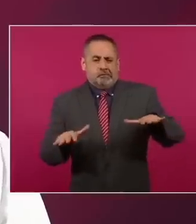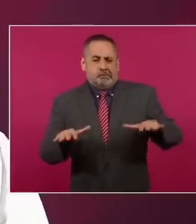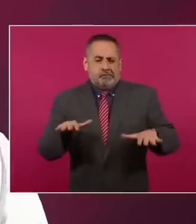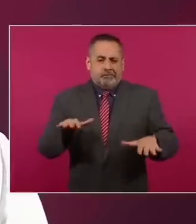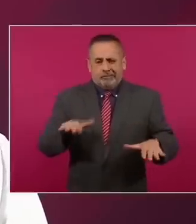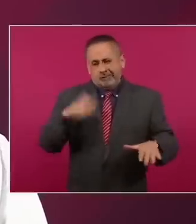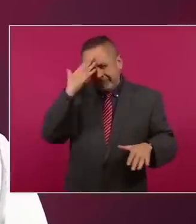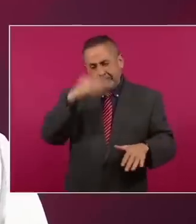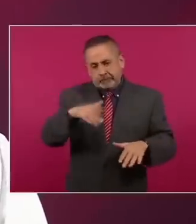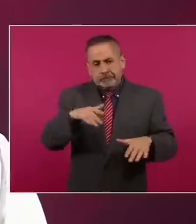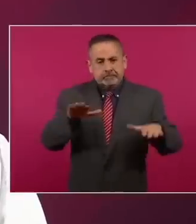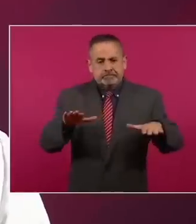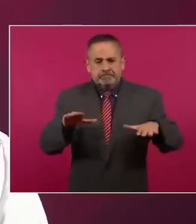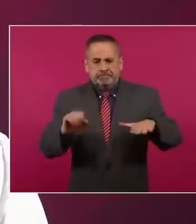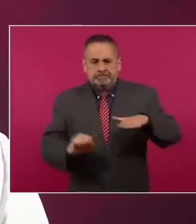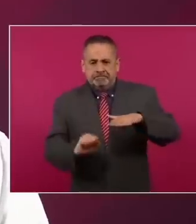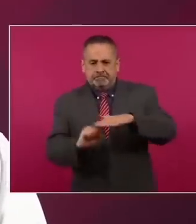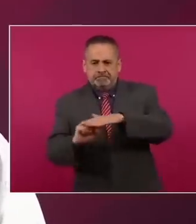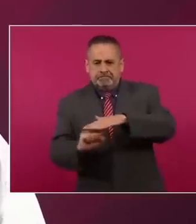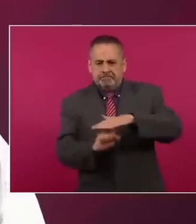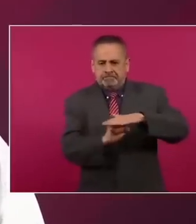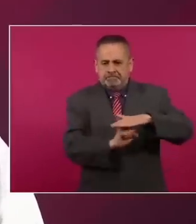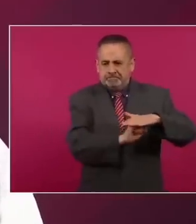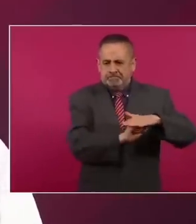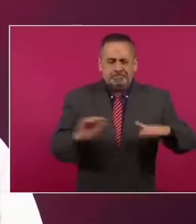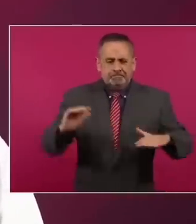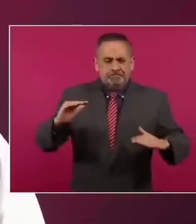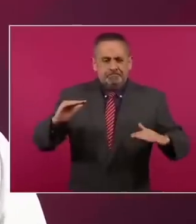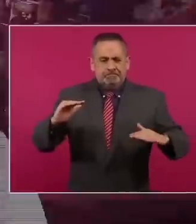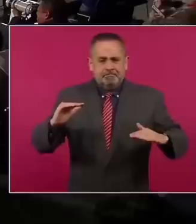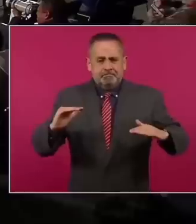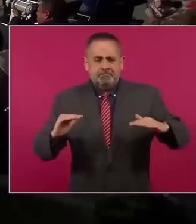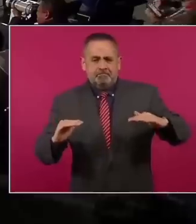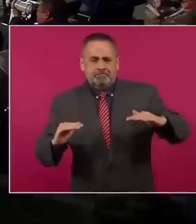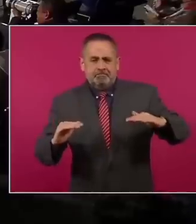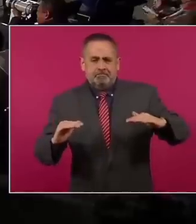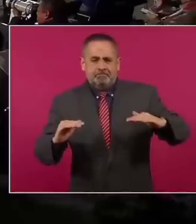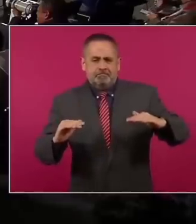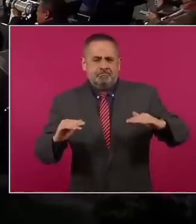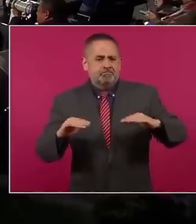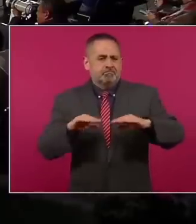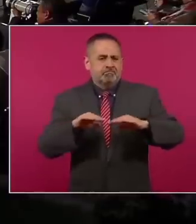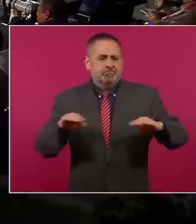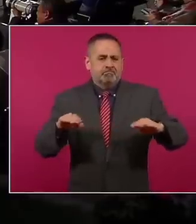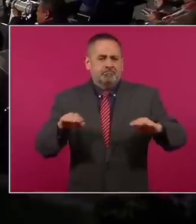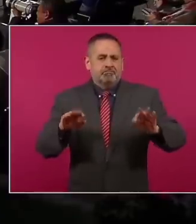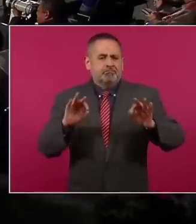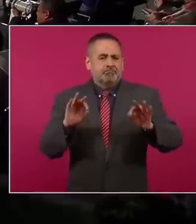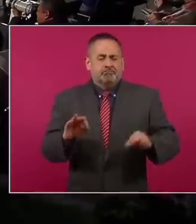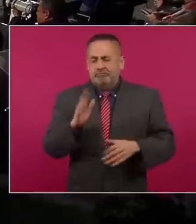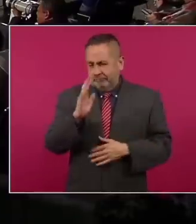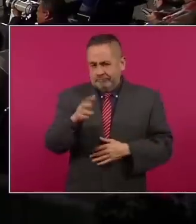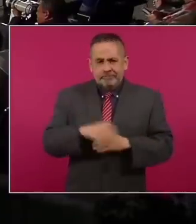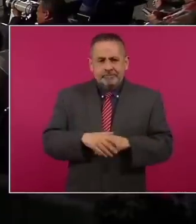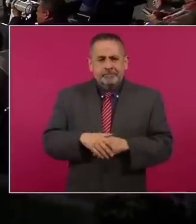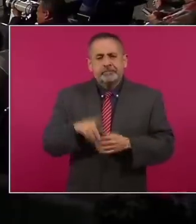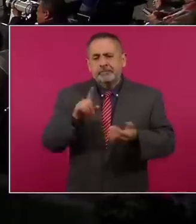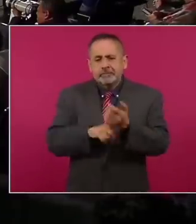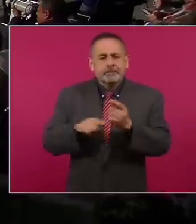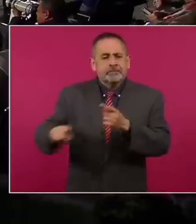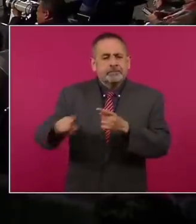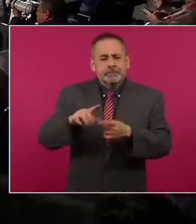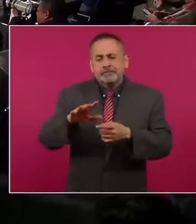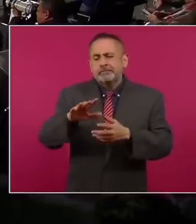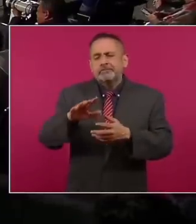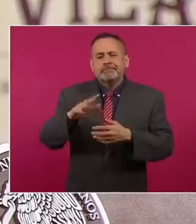los pilotes de control para mantener la estabilidad de su estructura, se retiró toda la flora parásita